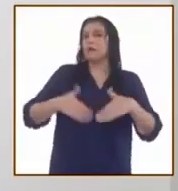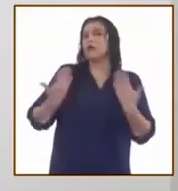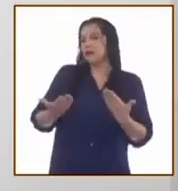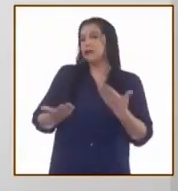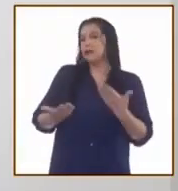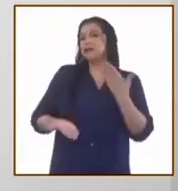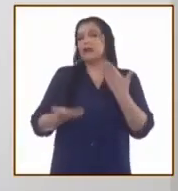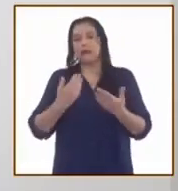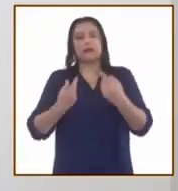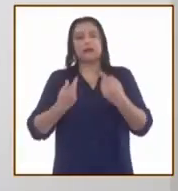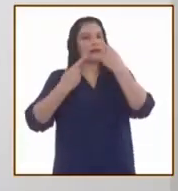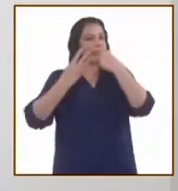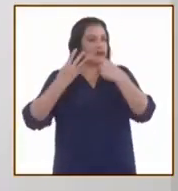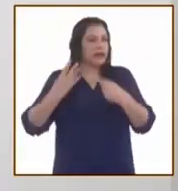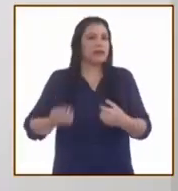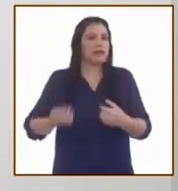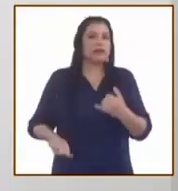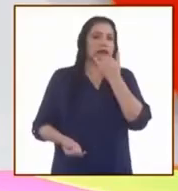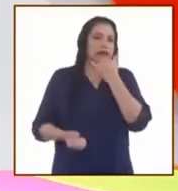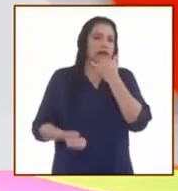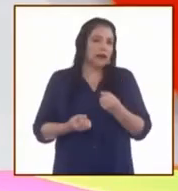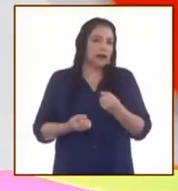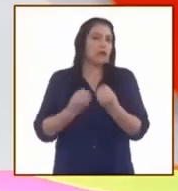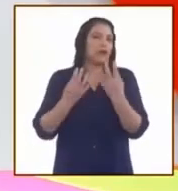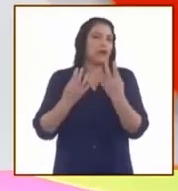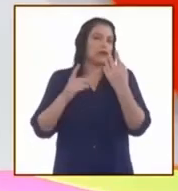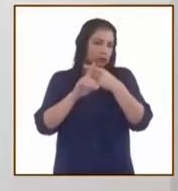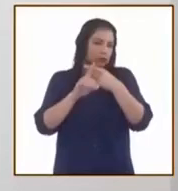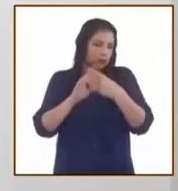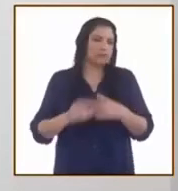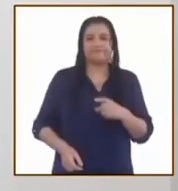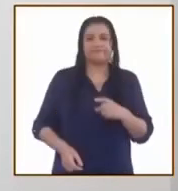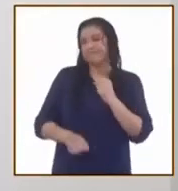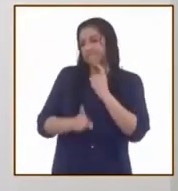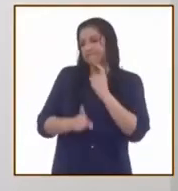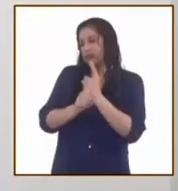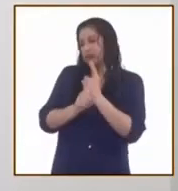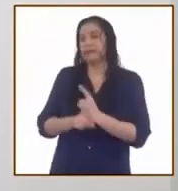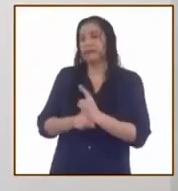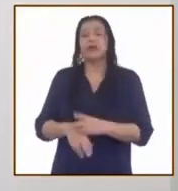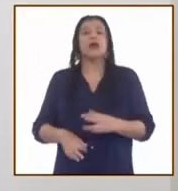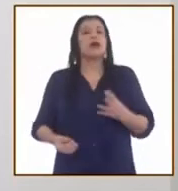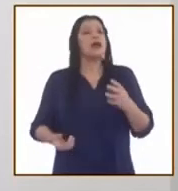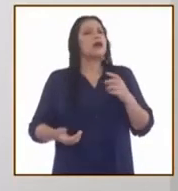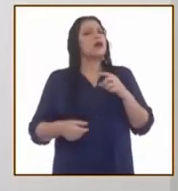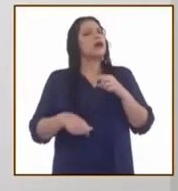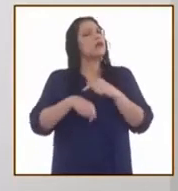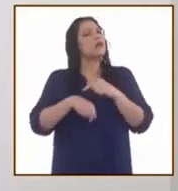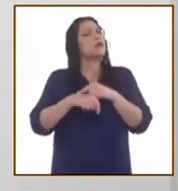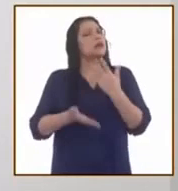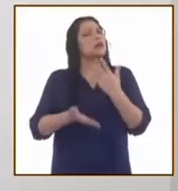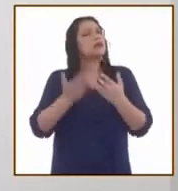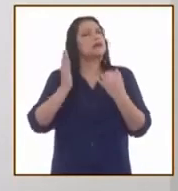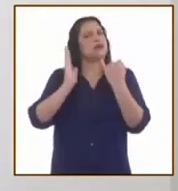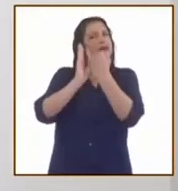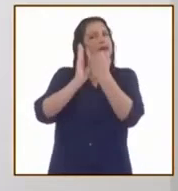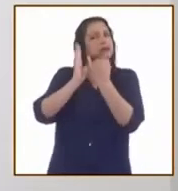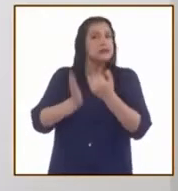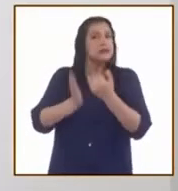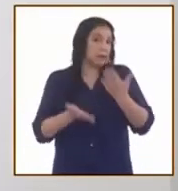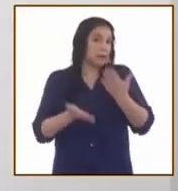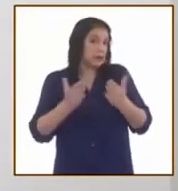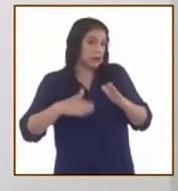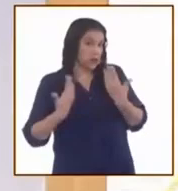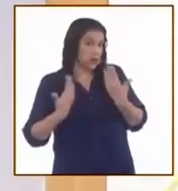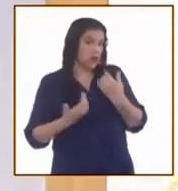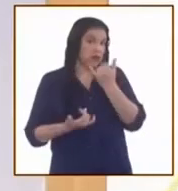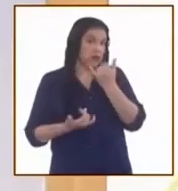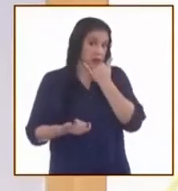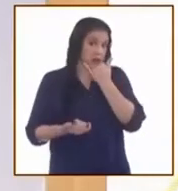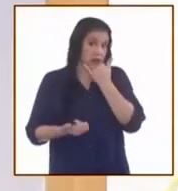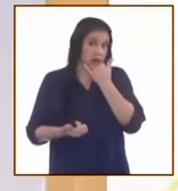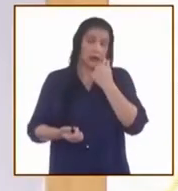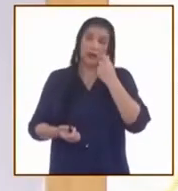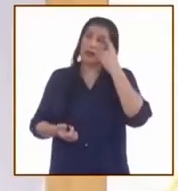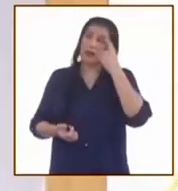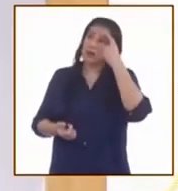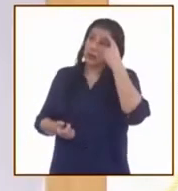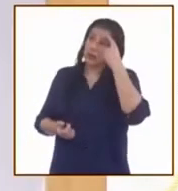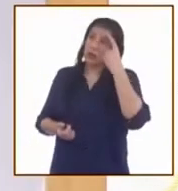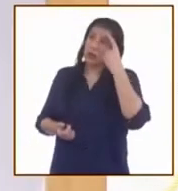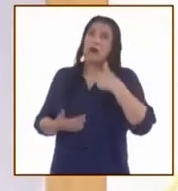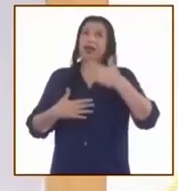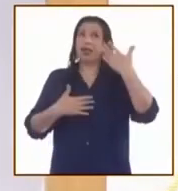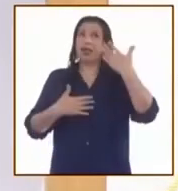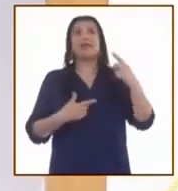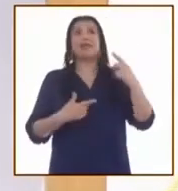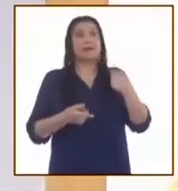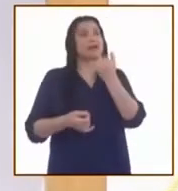pudieron cometer errores de cálculo. Yo creo que sí. ¿Y al momento de graficar, se pudieron cometer errores? Yo tuve que hacer 2